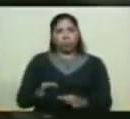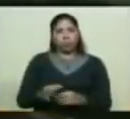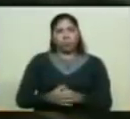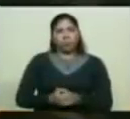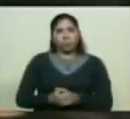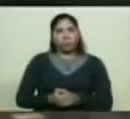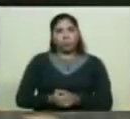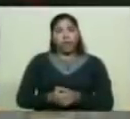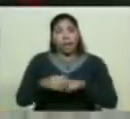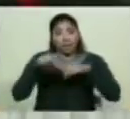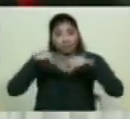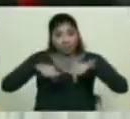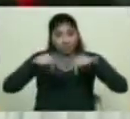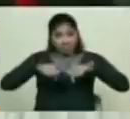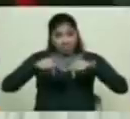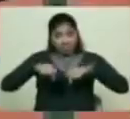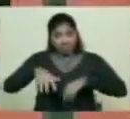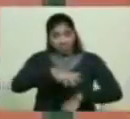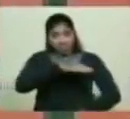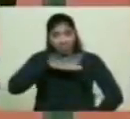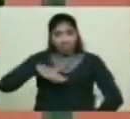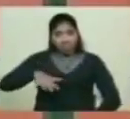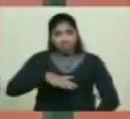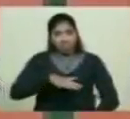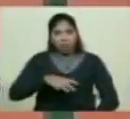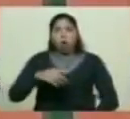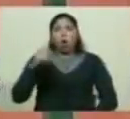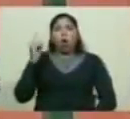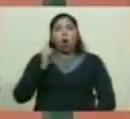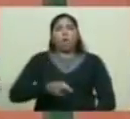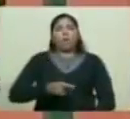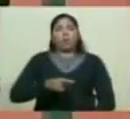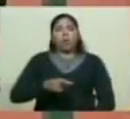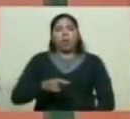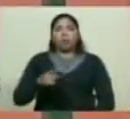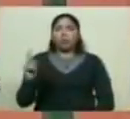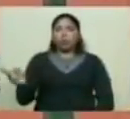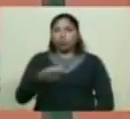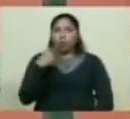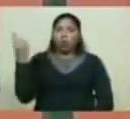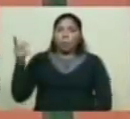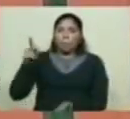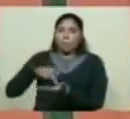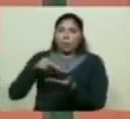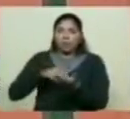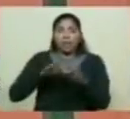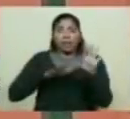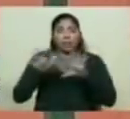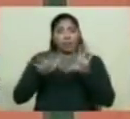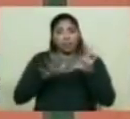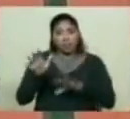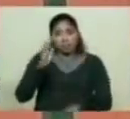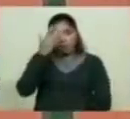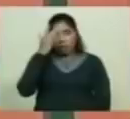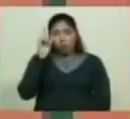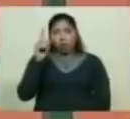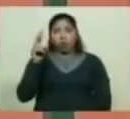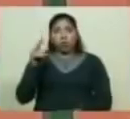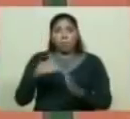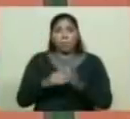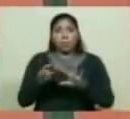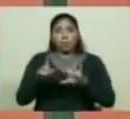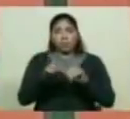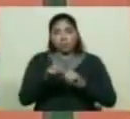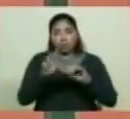vernos aquí el 15 de febrero de 2019 cuando se cumplan 200